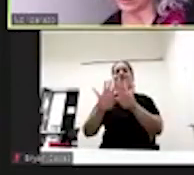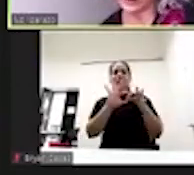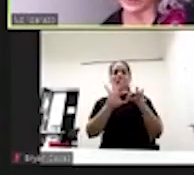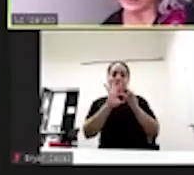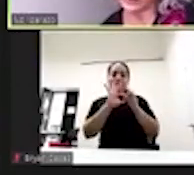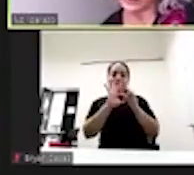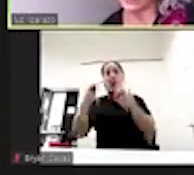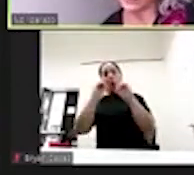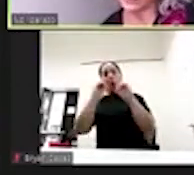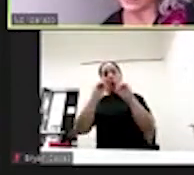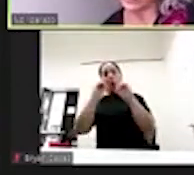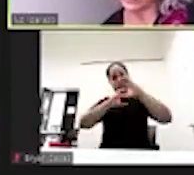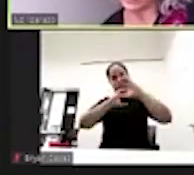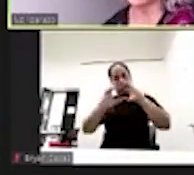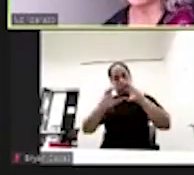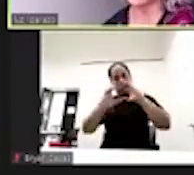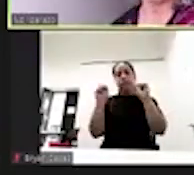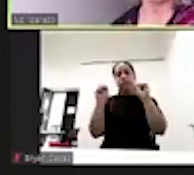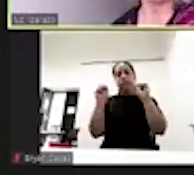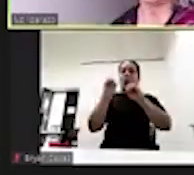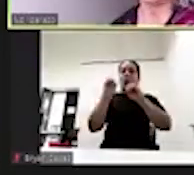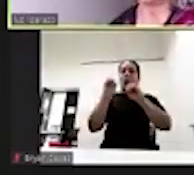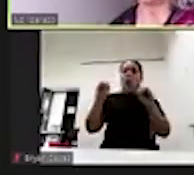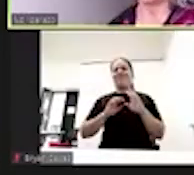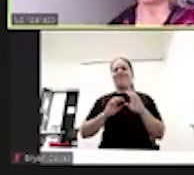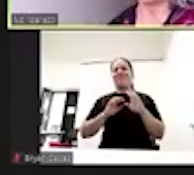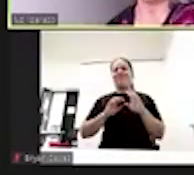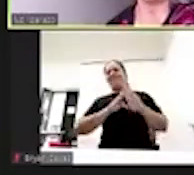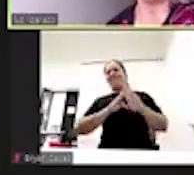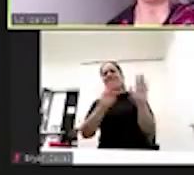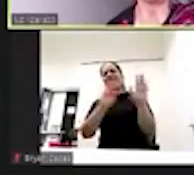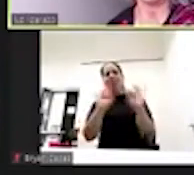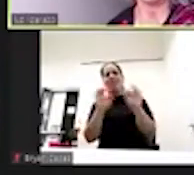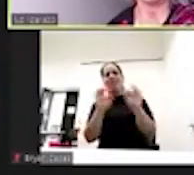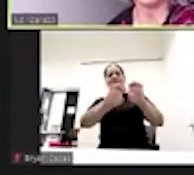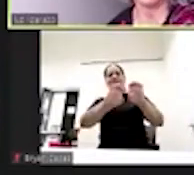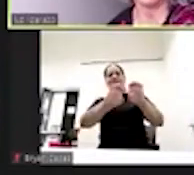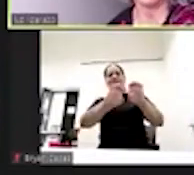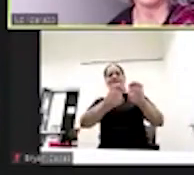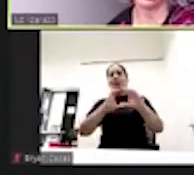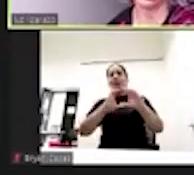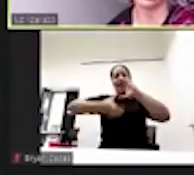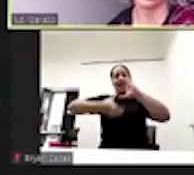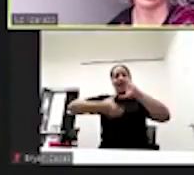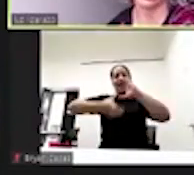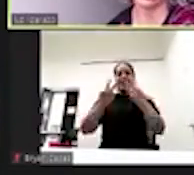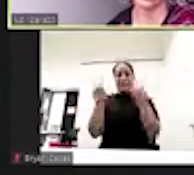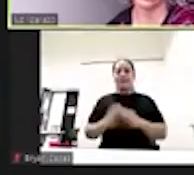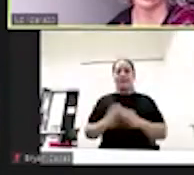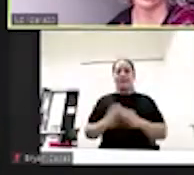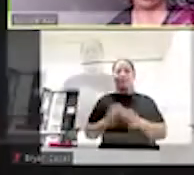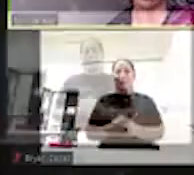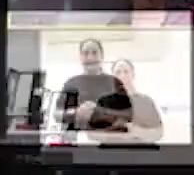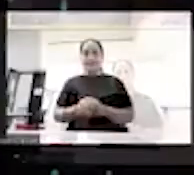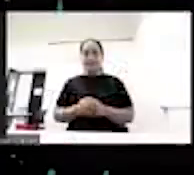para refutarlas y negarlas, la incomunicación. Creo que puedes cambiar.